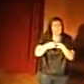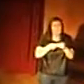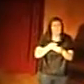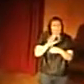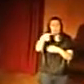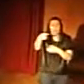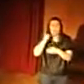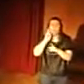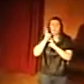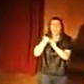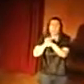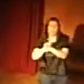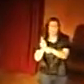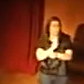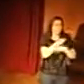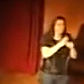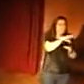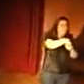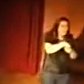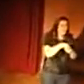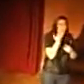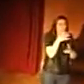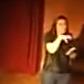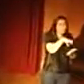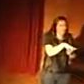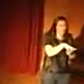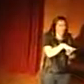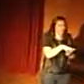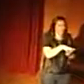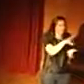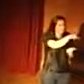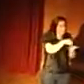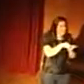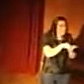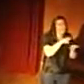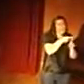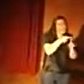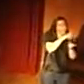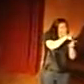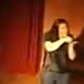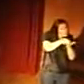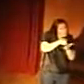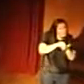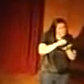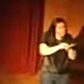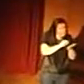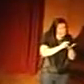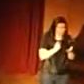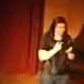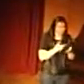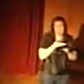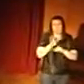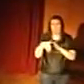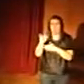pintor el el artista o coge referencias de grabados o coge referencias de sus blogs de notas